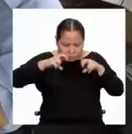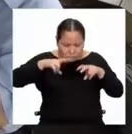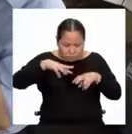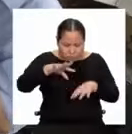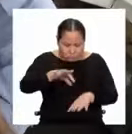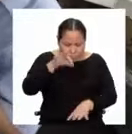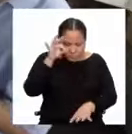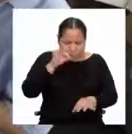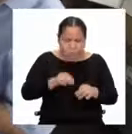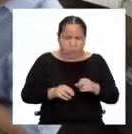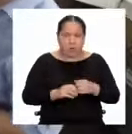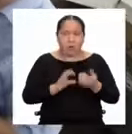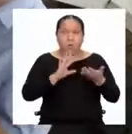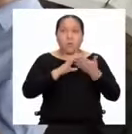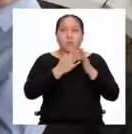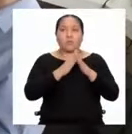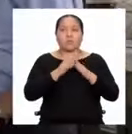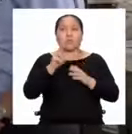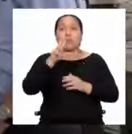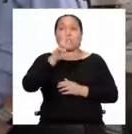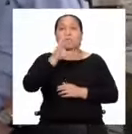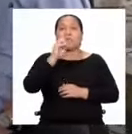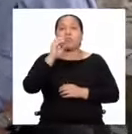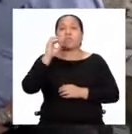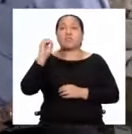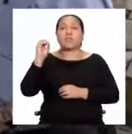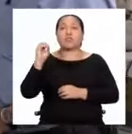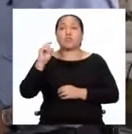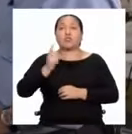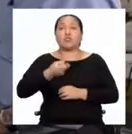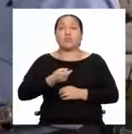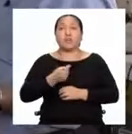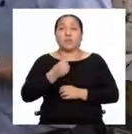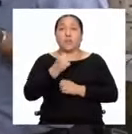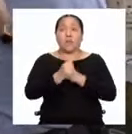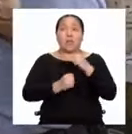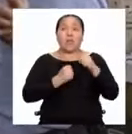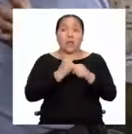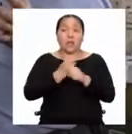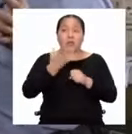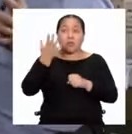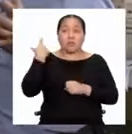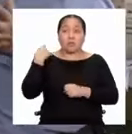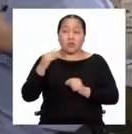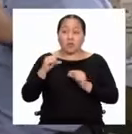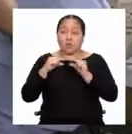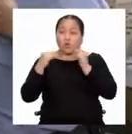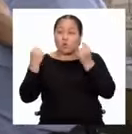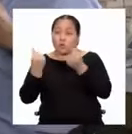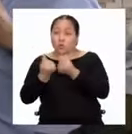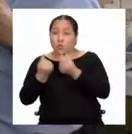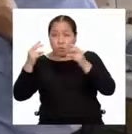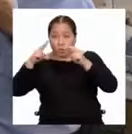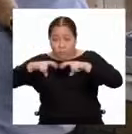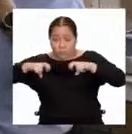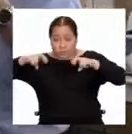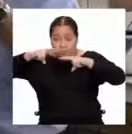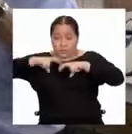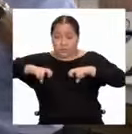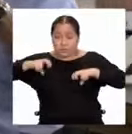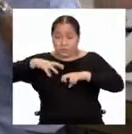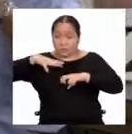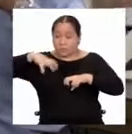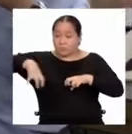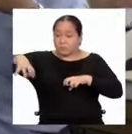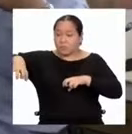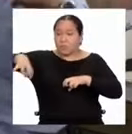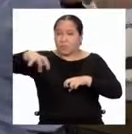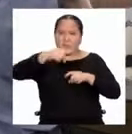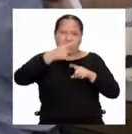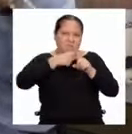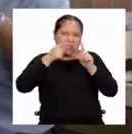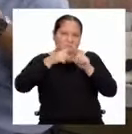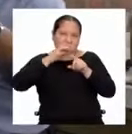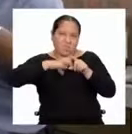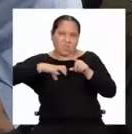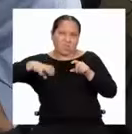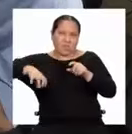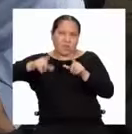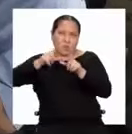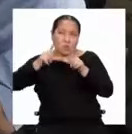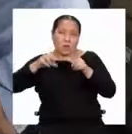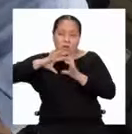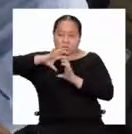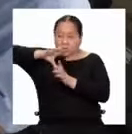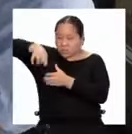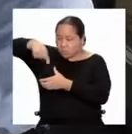de una población que existió hace 300.000 años. Y gracias a un consorcio de grupo de investigadores de diversos centros de investigación del